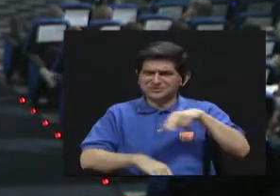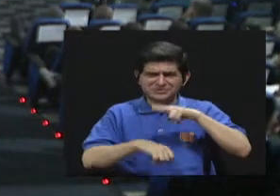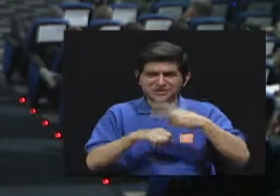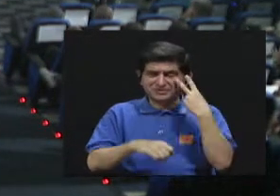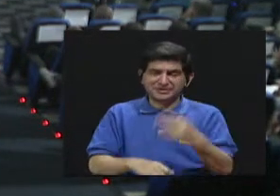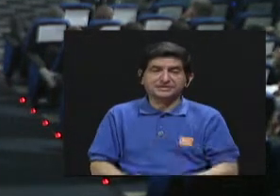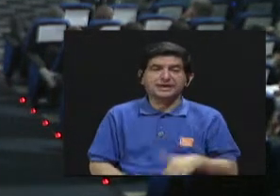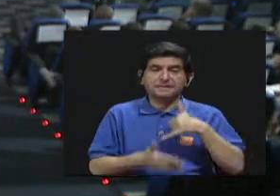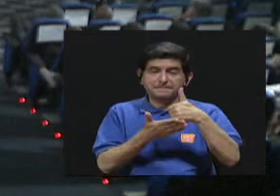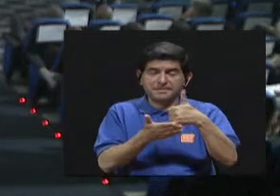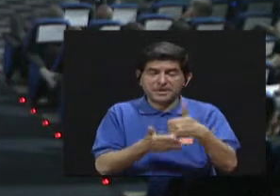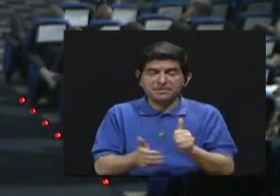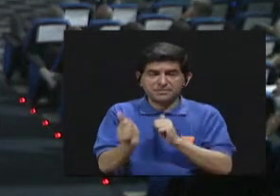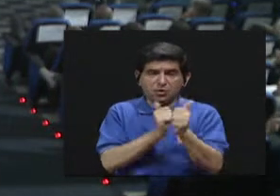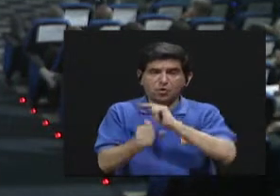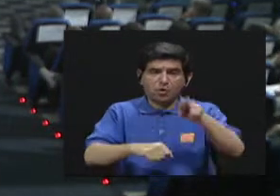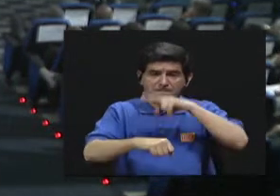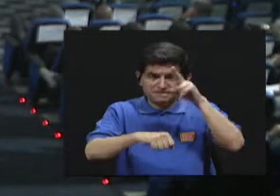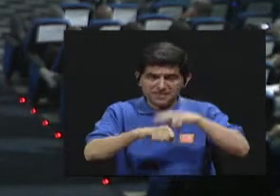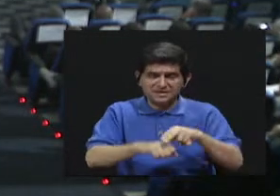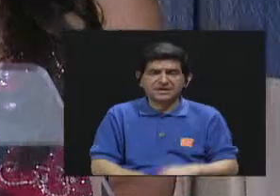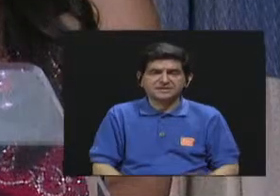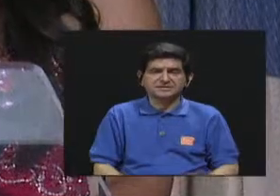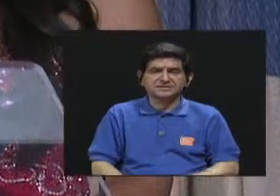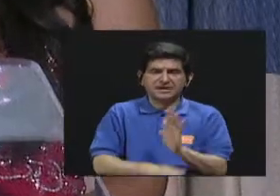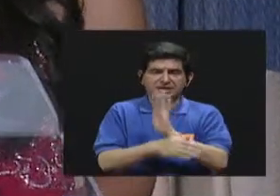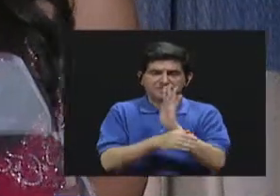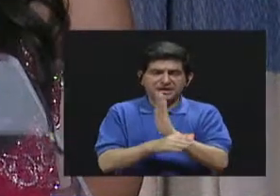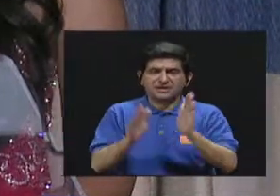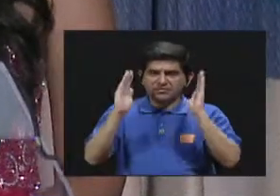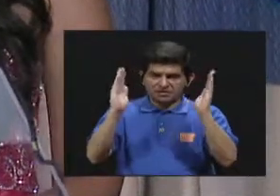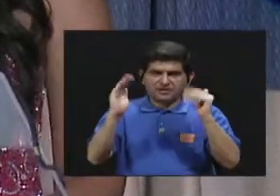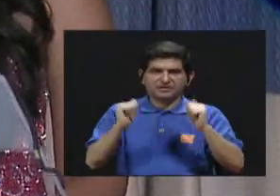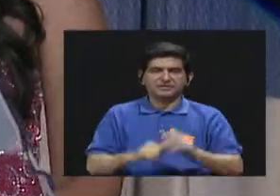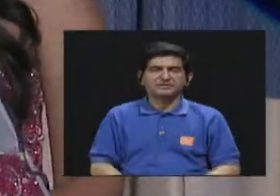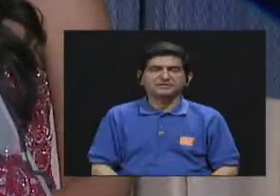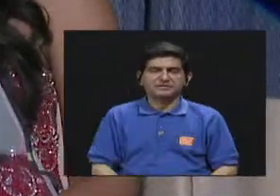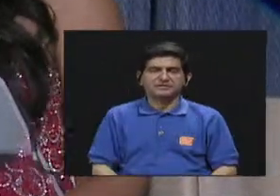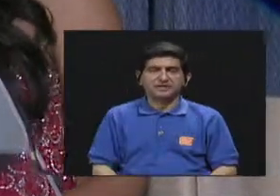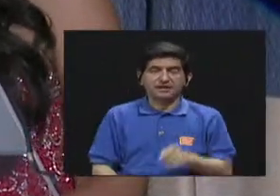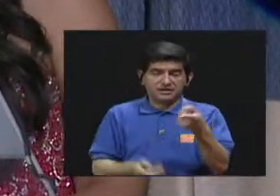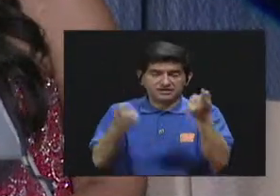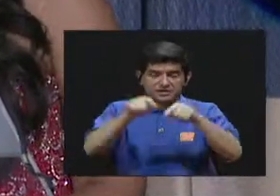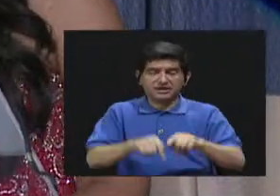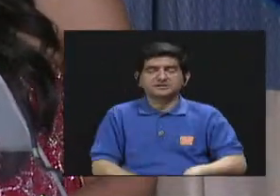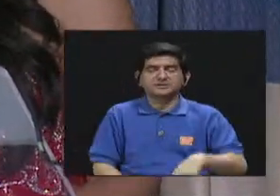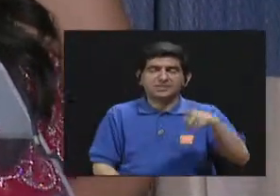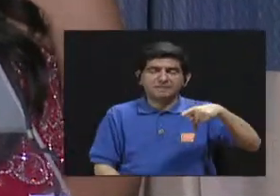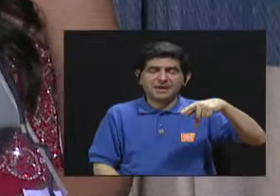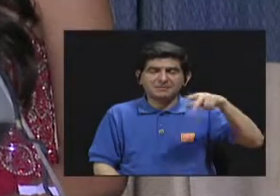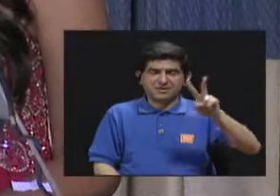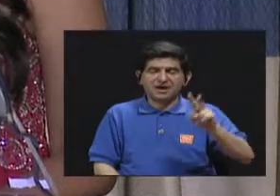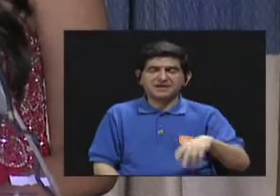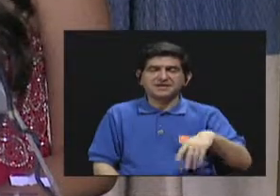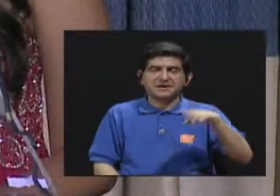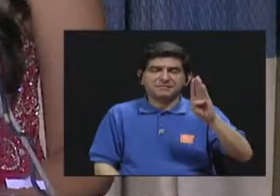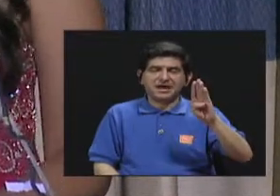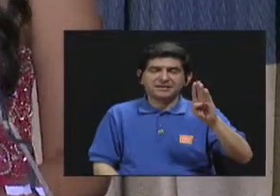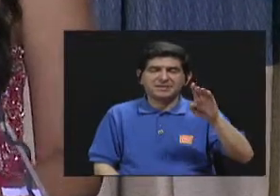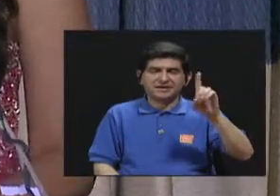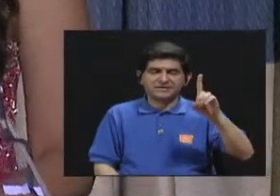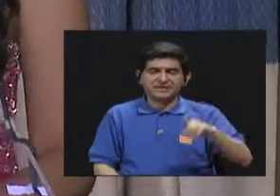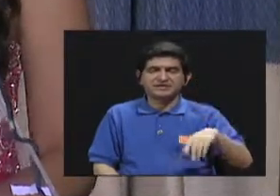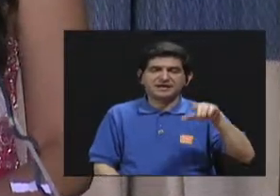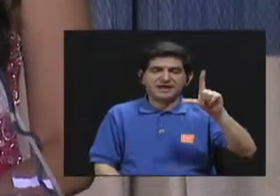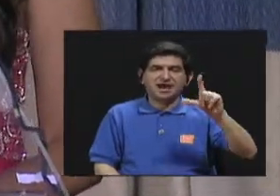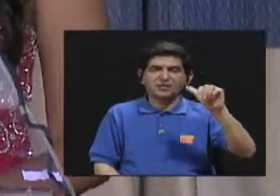jurado de la competencia nacional de largometraje, integrado por Pepe Valle, Bárbara Díez y Laura